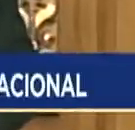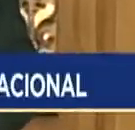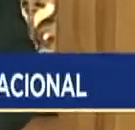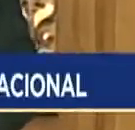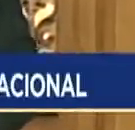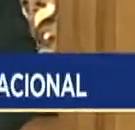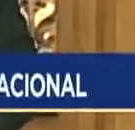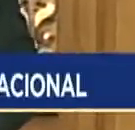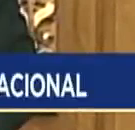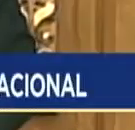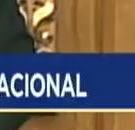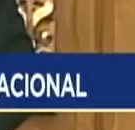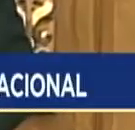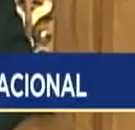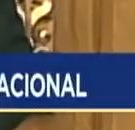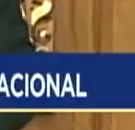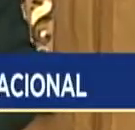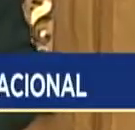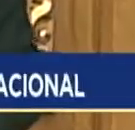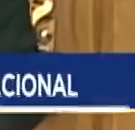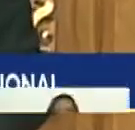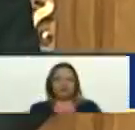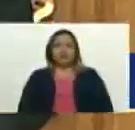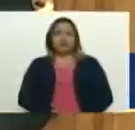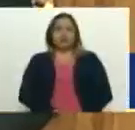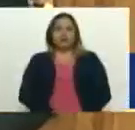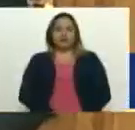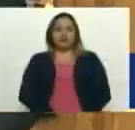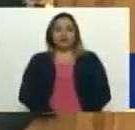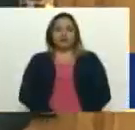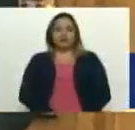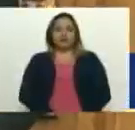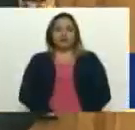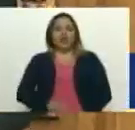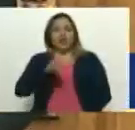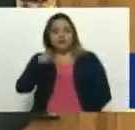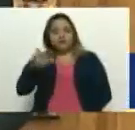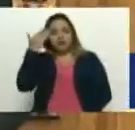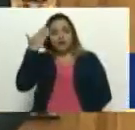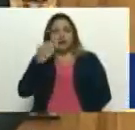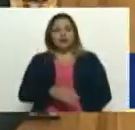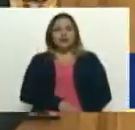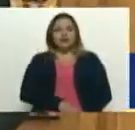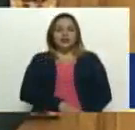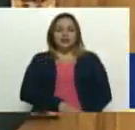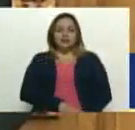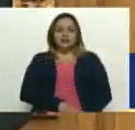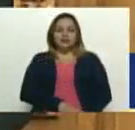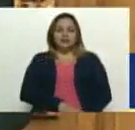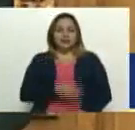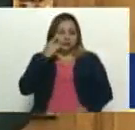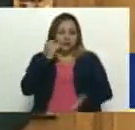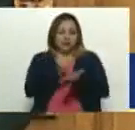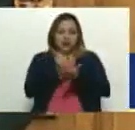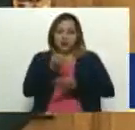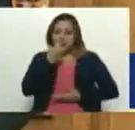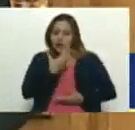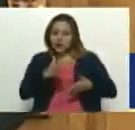Considerando que vi que Ali Primera ve lo hermoso de esto, ve lo